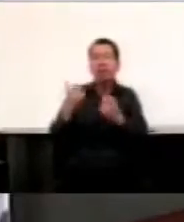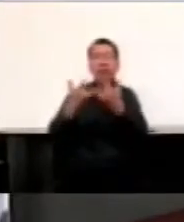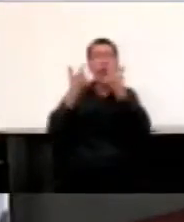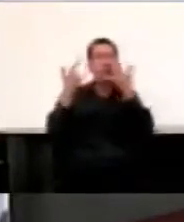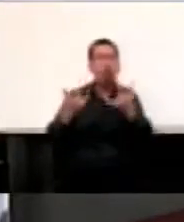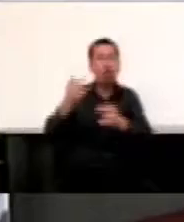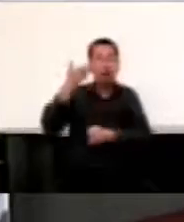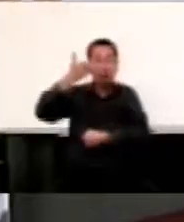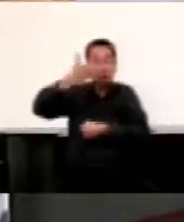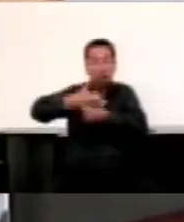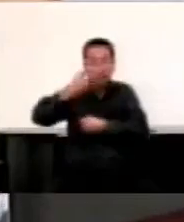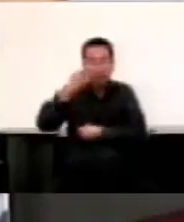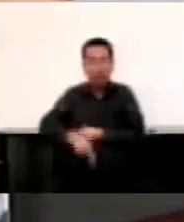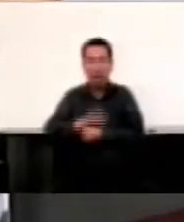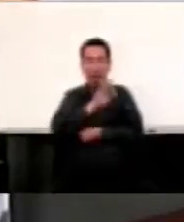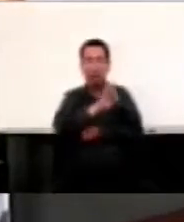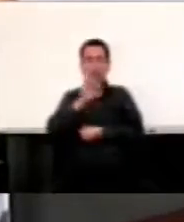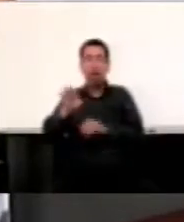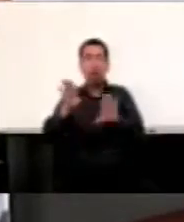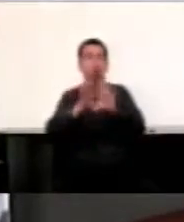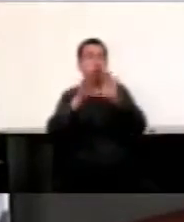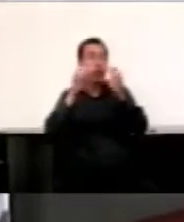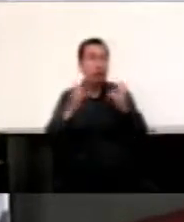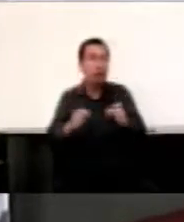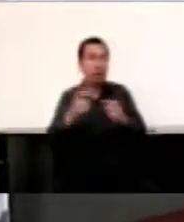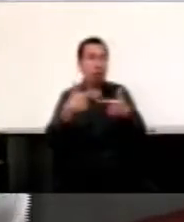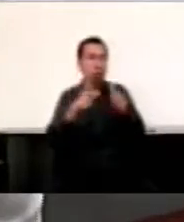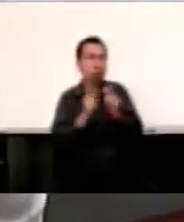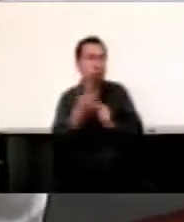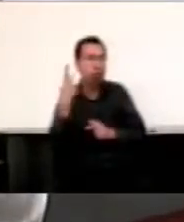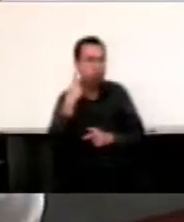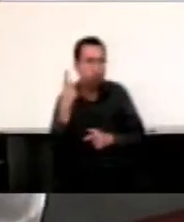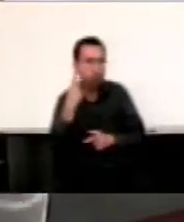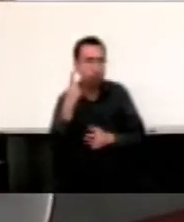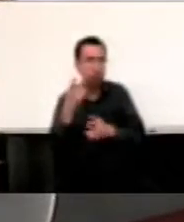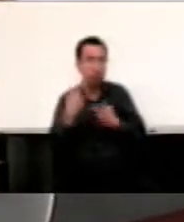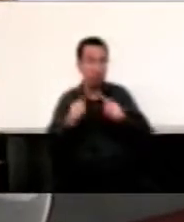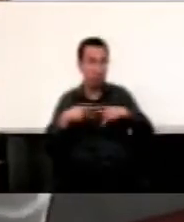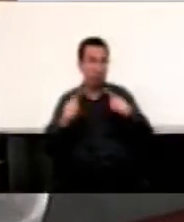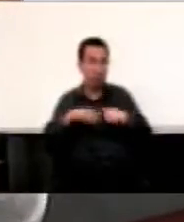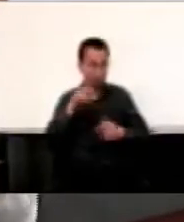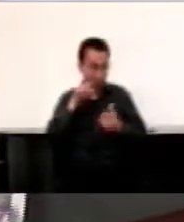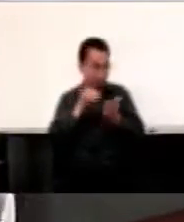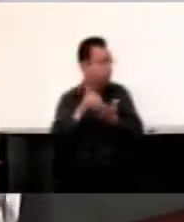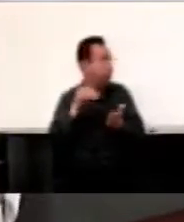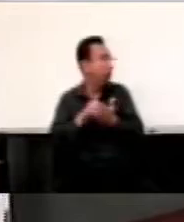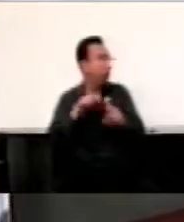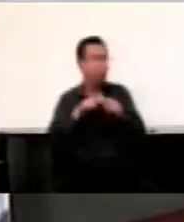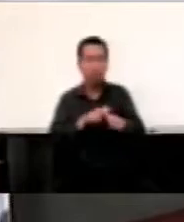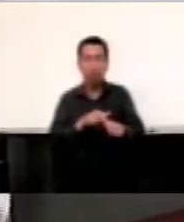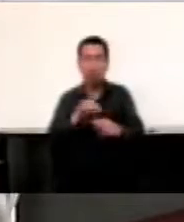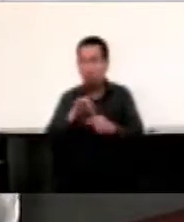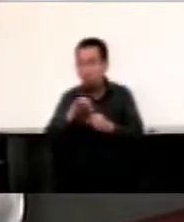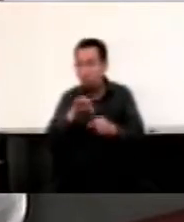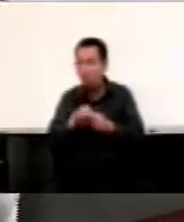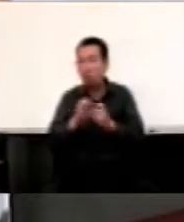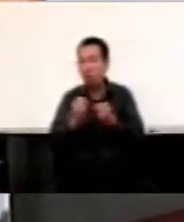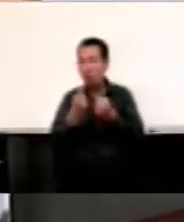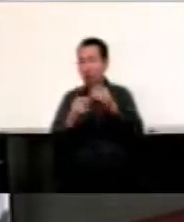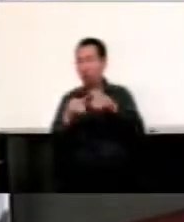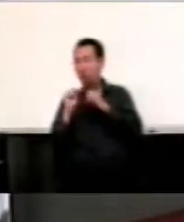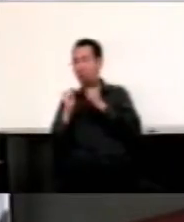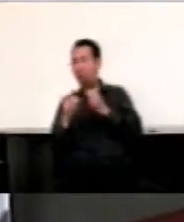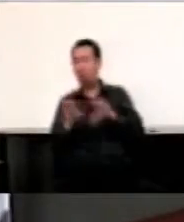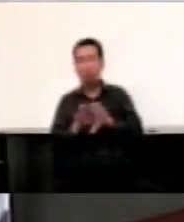por etapas. Hay una relación en donde podemos revisar perfectamente